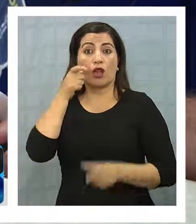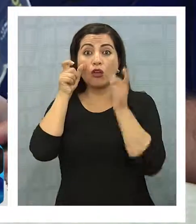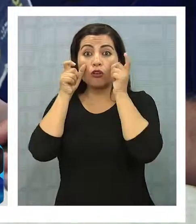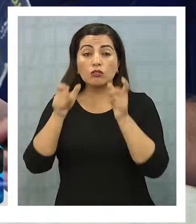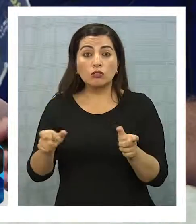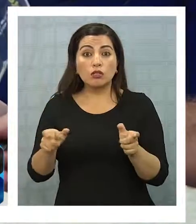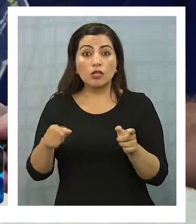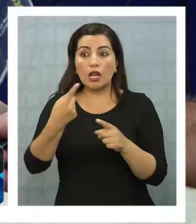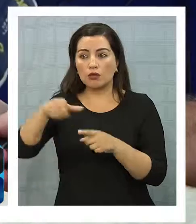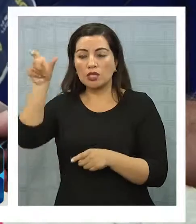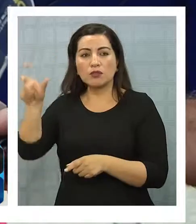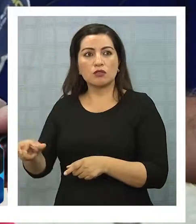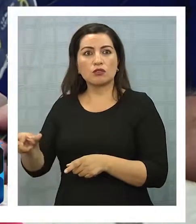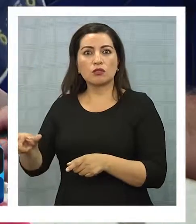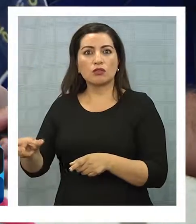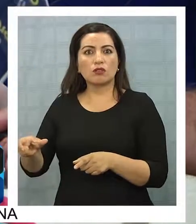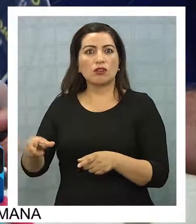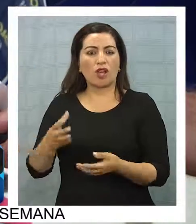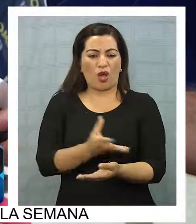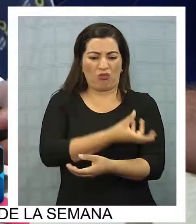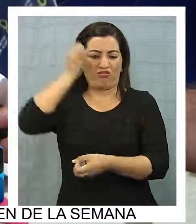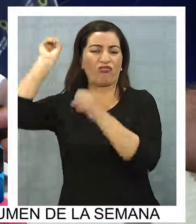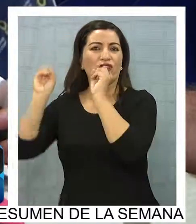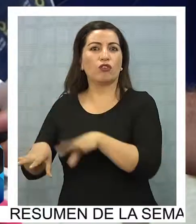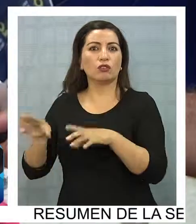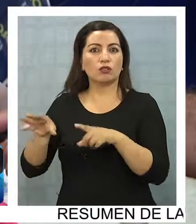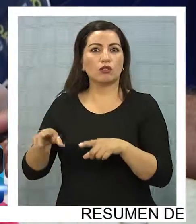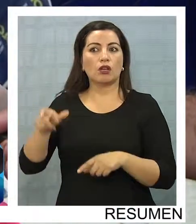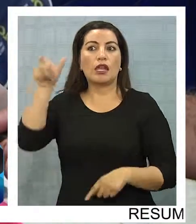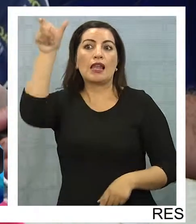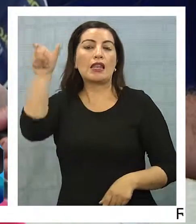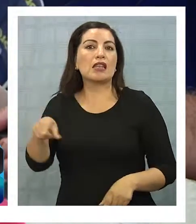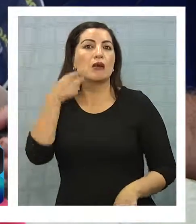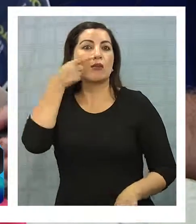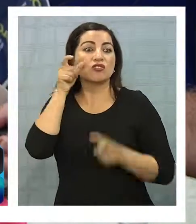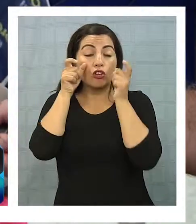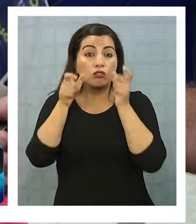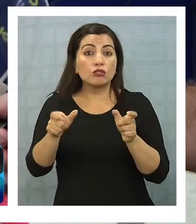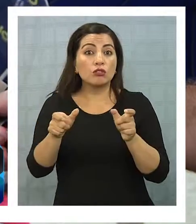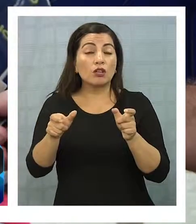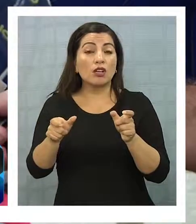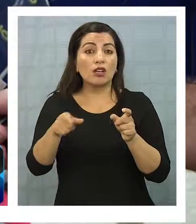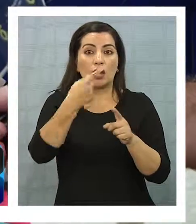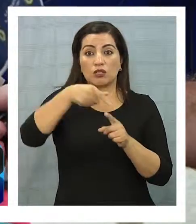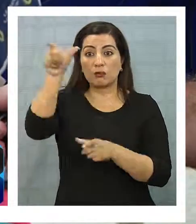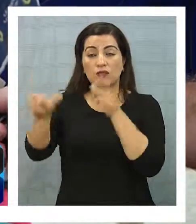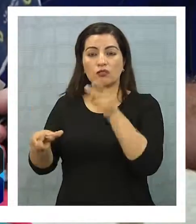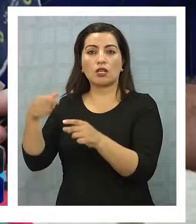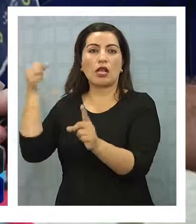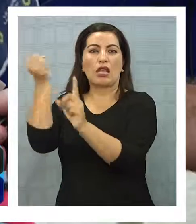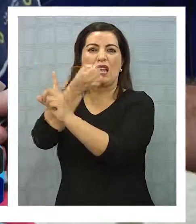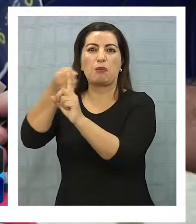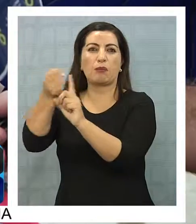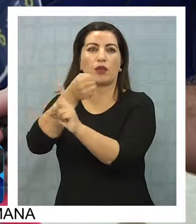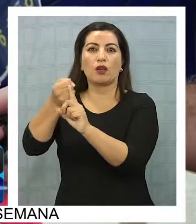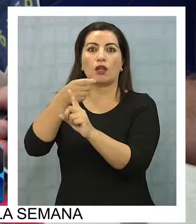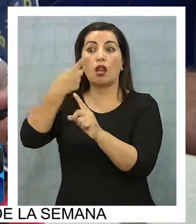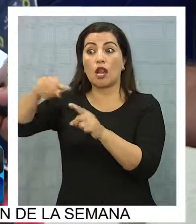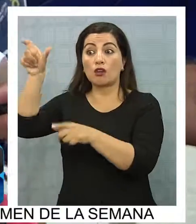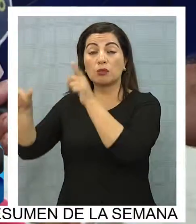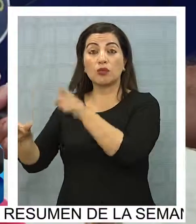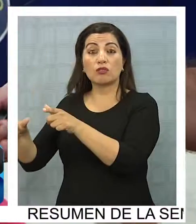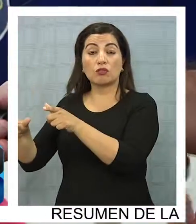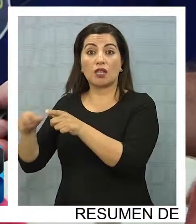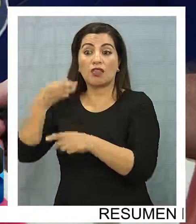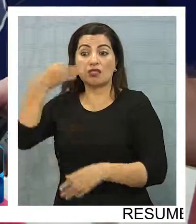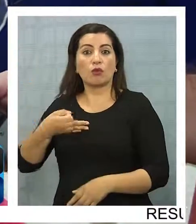botó las cosas a la playa de puro gusto Ya él no la agredió Fue agredido brutalmente una persona y quedó solo Los otros inspectores no prestaban